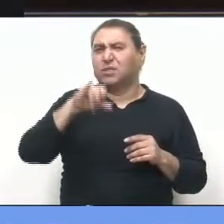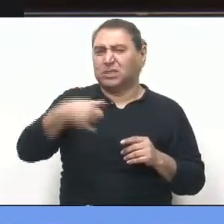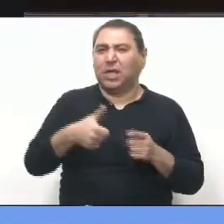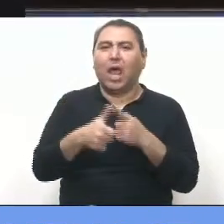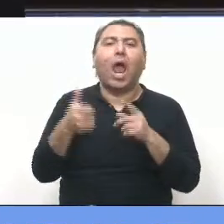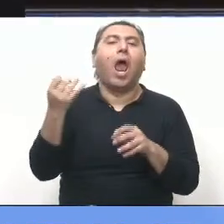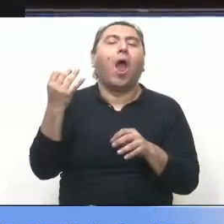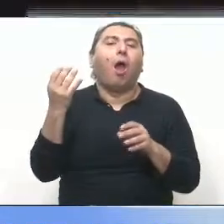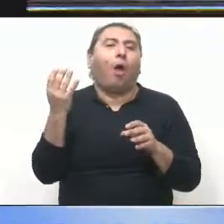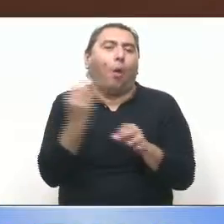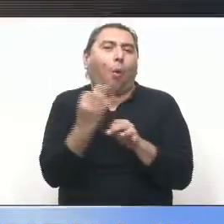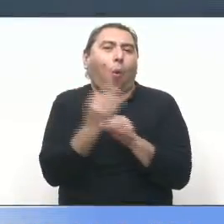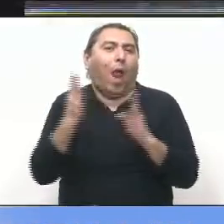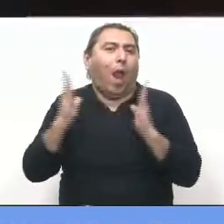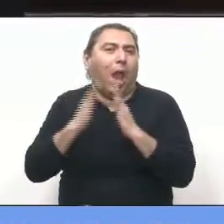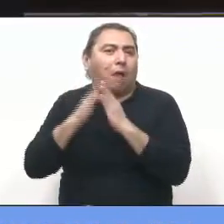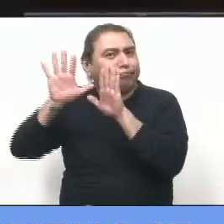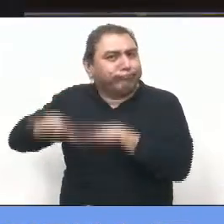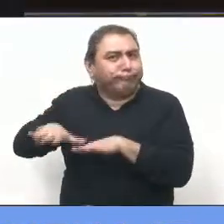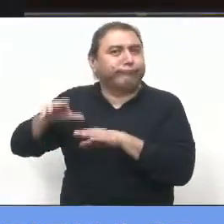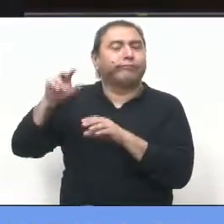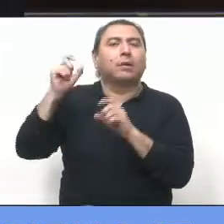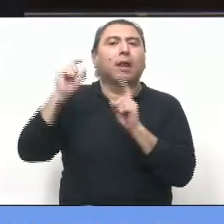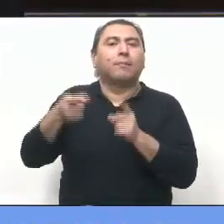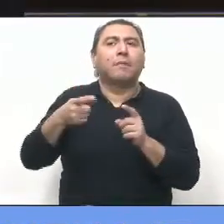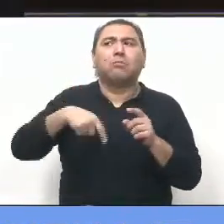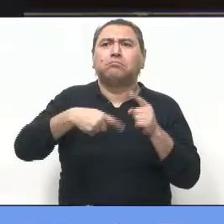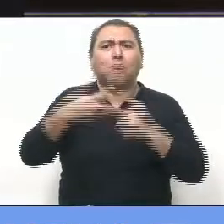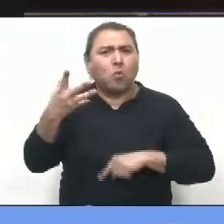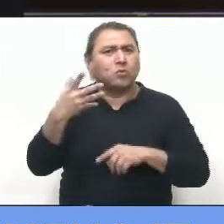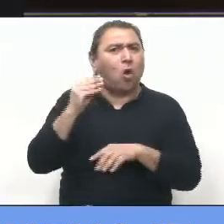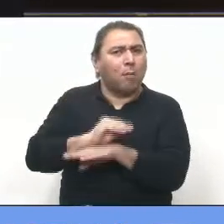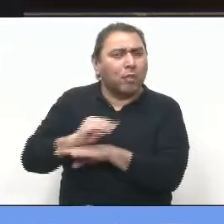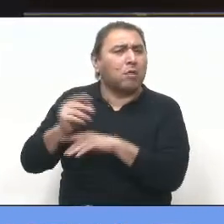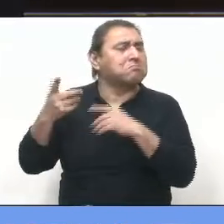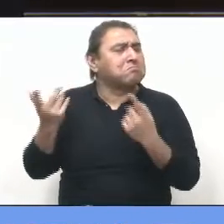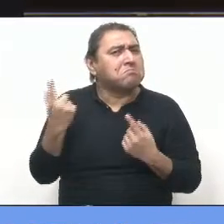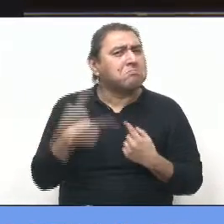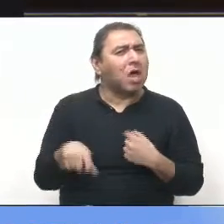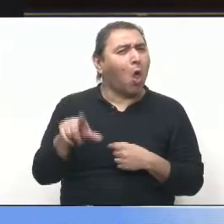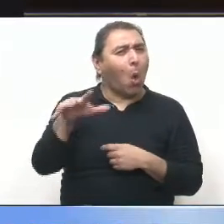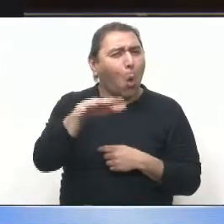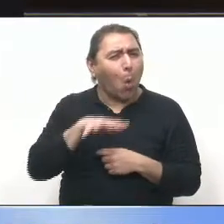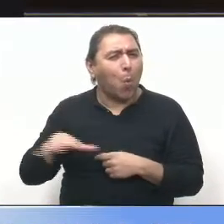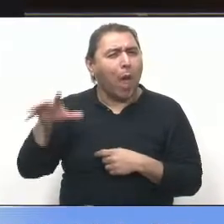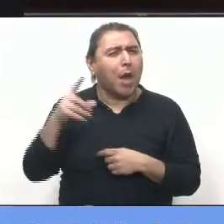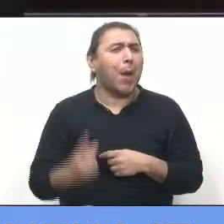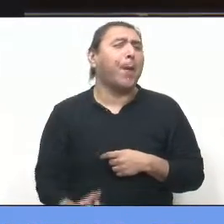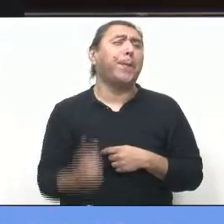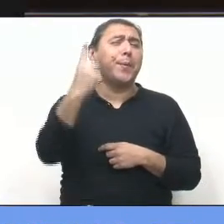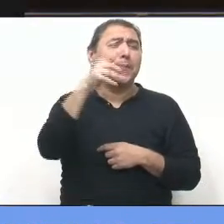pero de esta escuela no sabíamos. Como tampoco sabíamos de un barrio, uno de los primeros barrios obreros que se